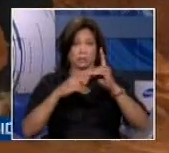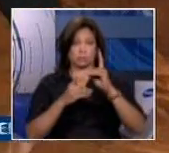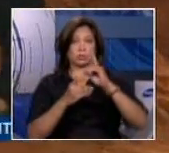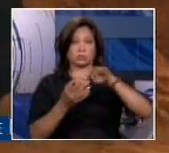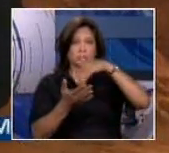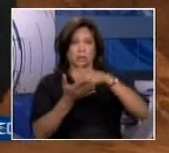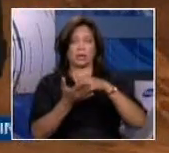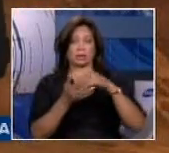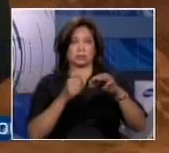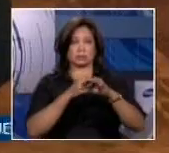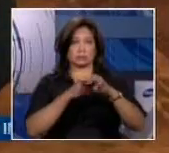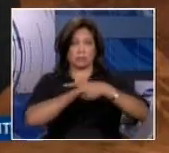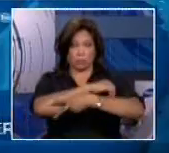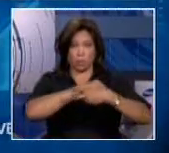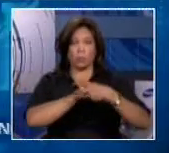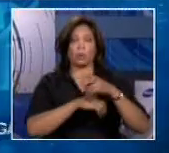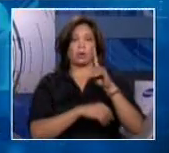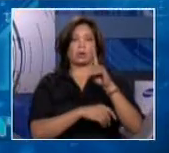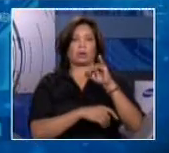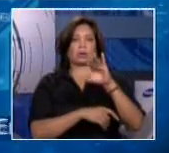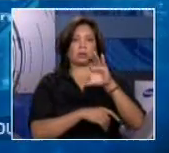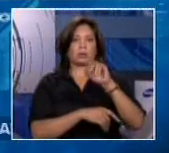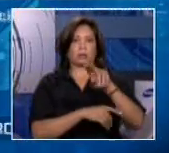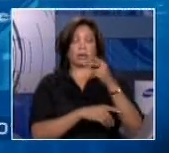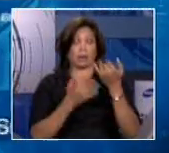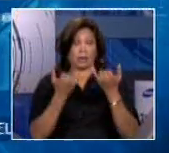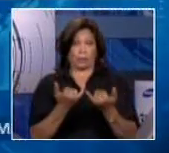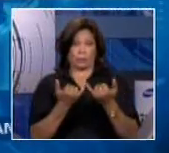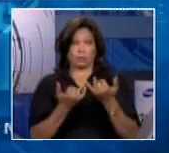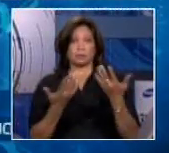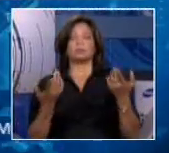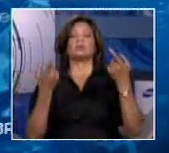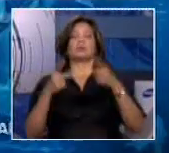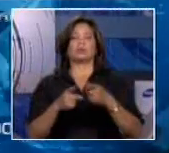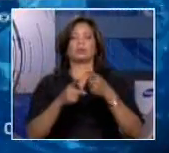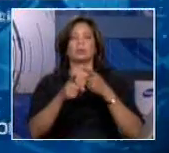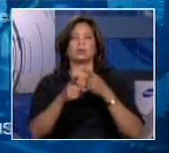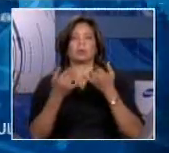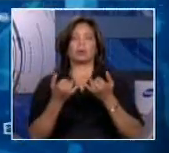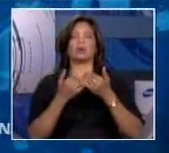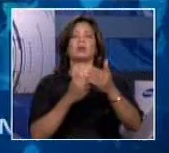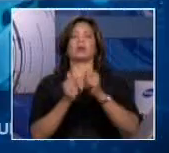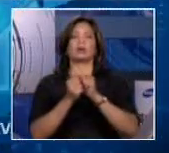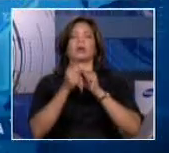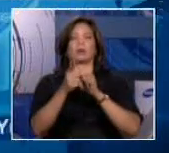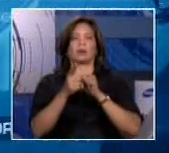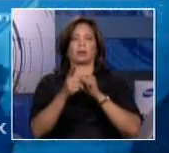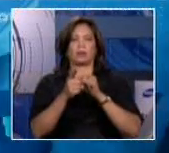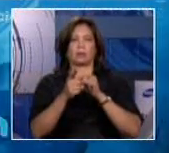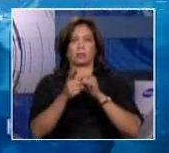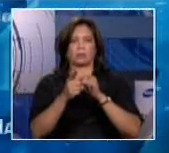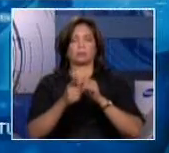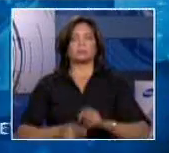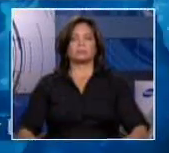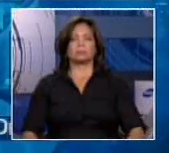DICAN. Eso es todo lo que tengo hasta el momento, Horacio, en este minuto. Esto fue lo que sucedió. Ahora retorno contigo a los